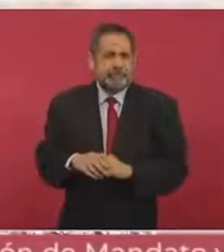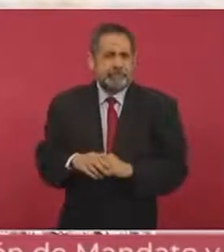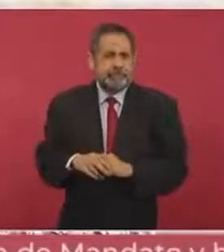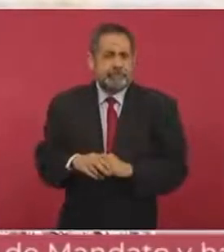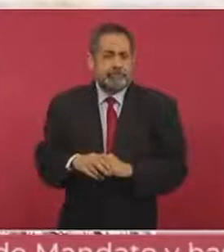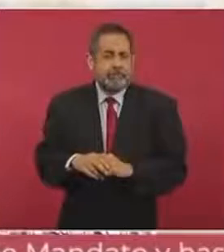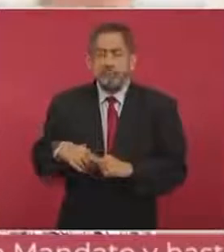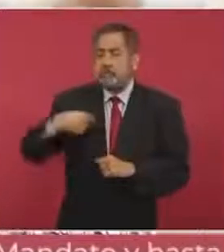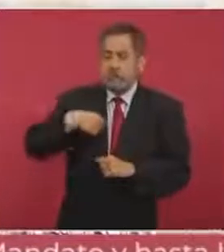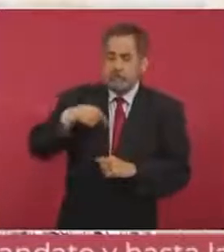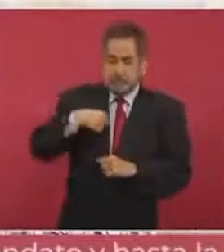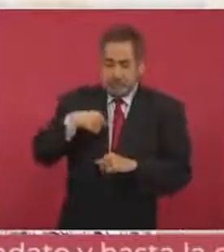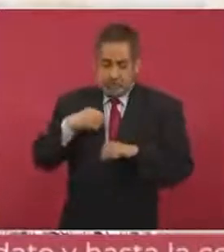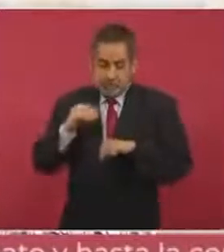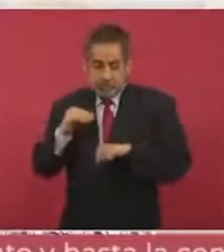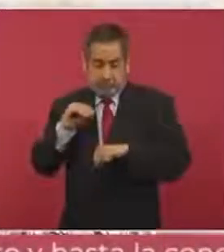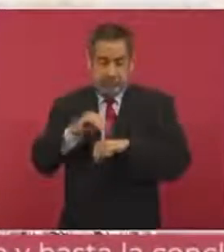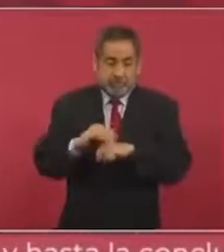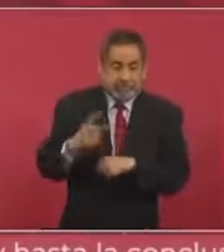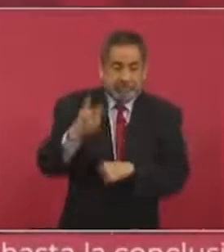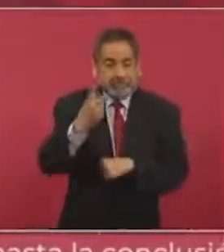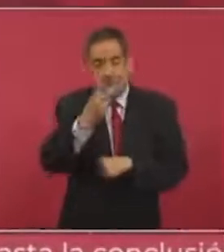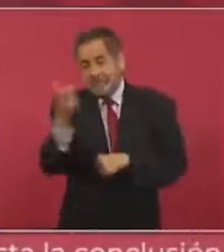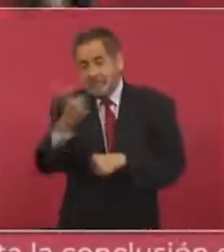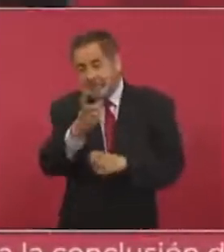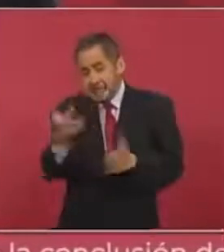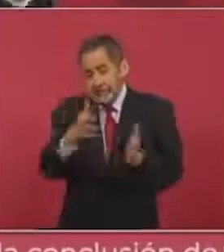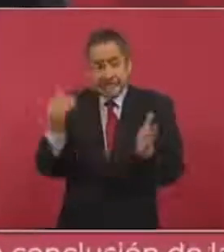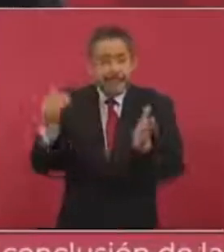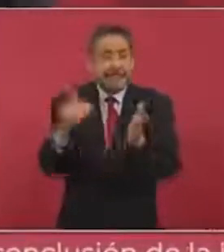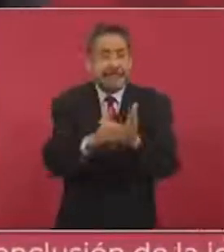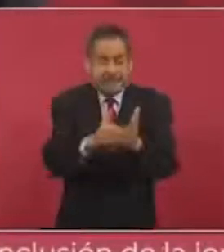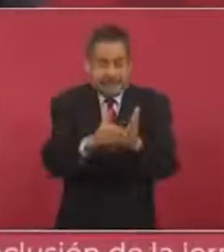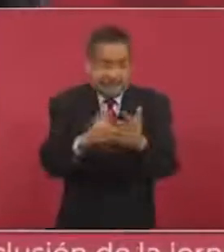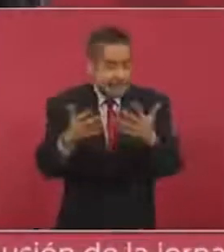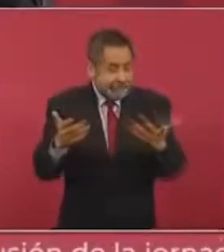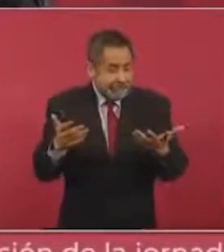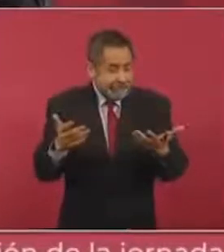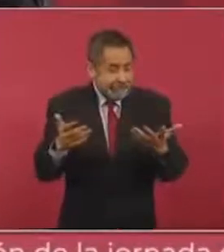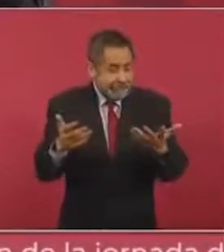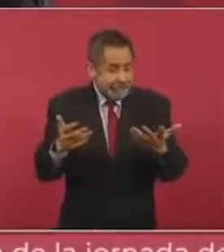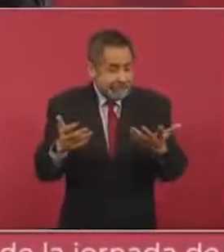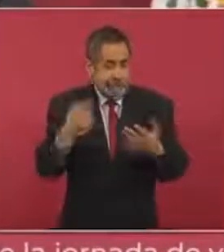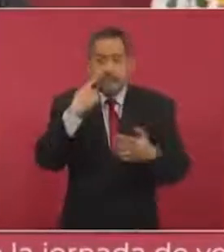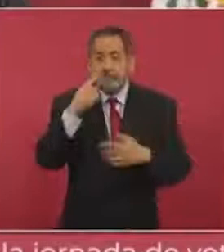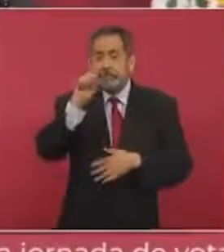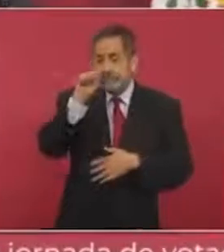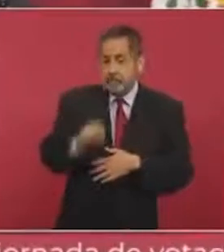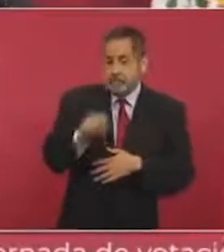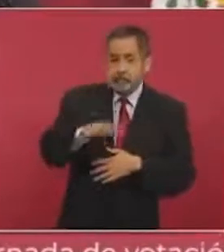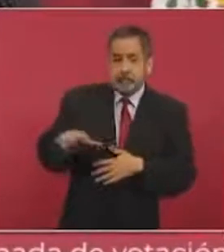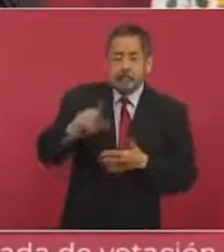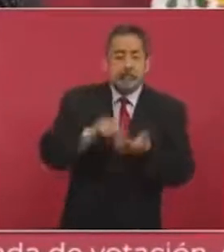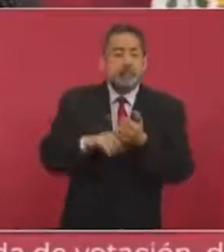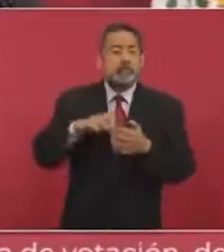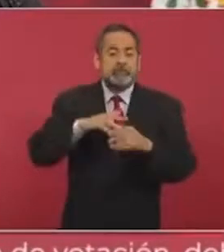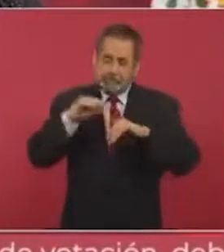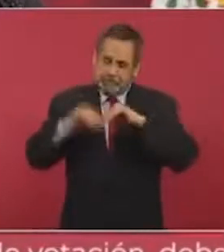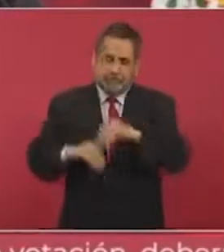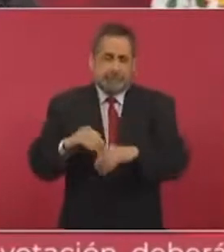Y estamos sembrando 200,000, y se están creando en el sureste tres